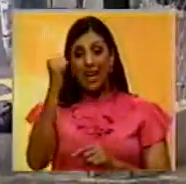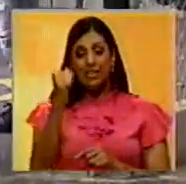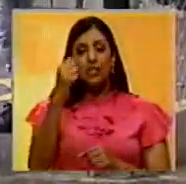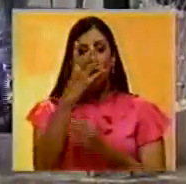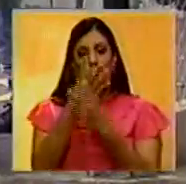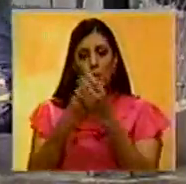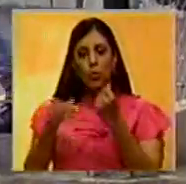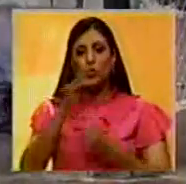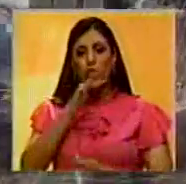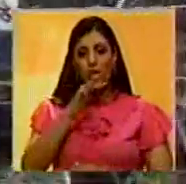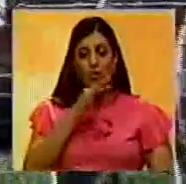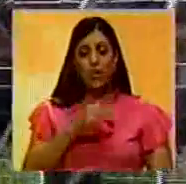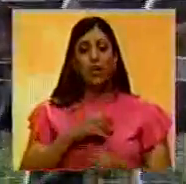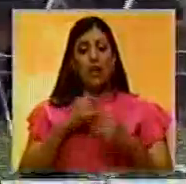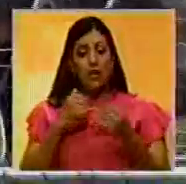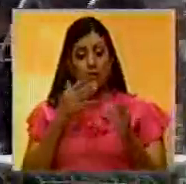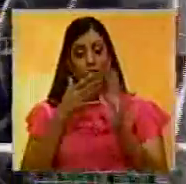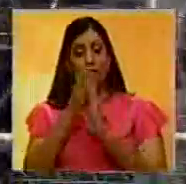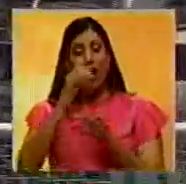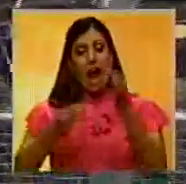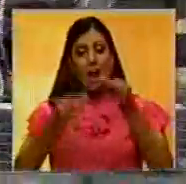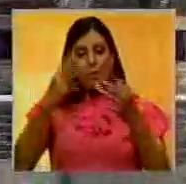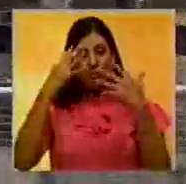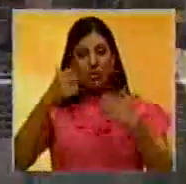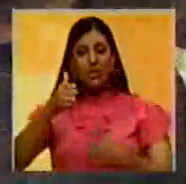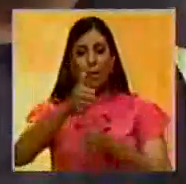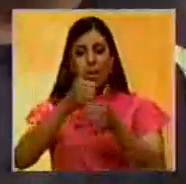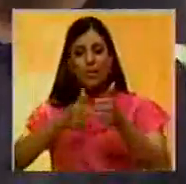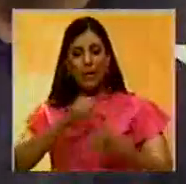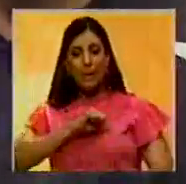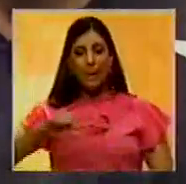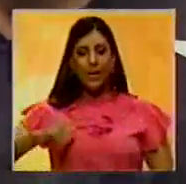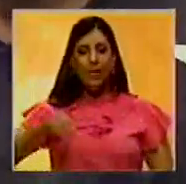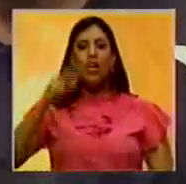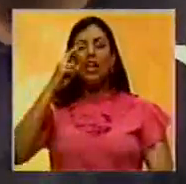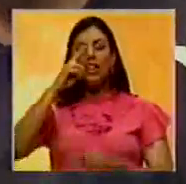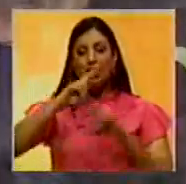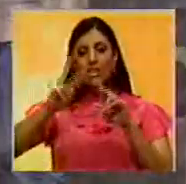ha sido localizado. Briceño era abogado y escolta privado, dejó a una niña de 2 años.